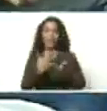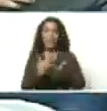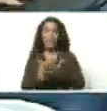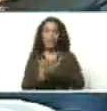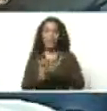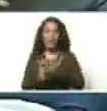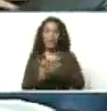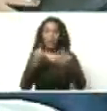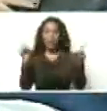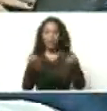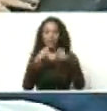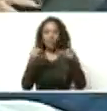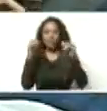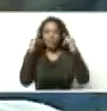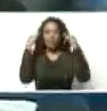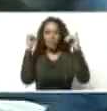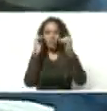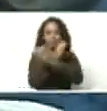ciento